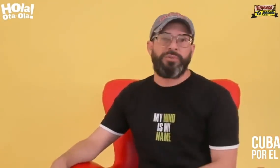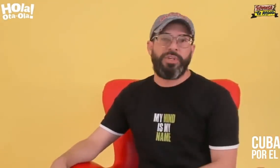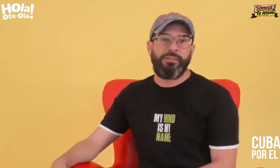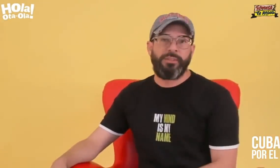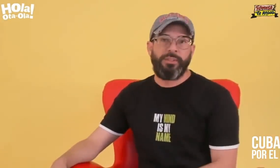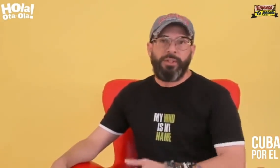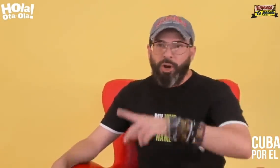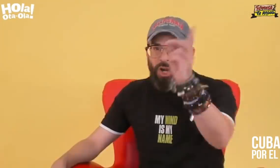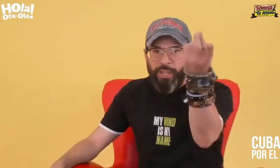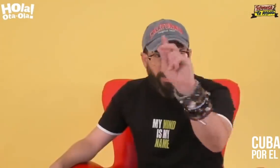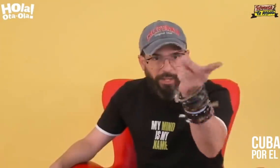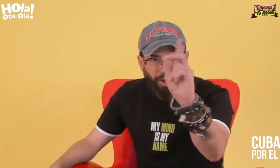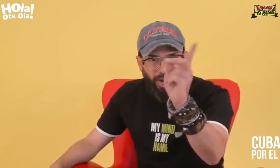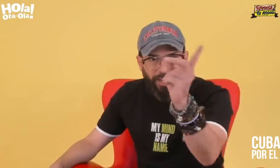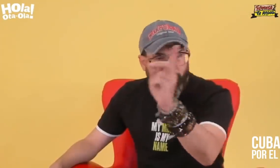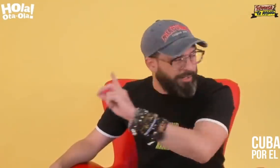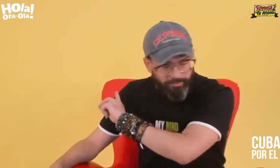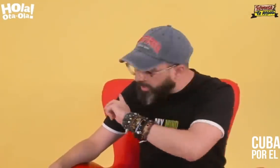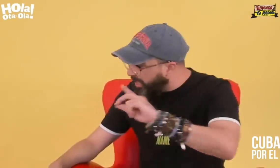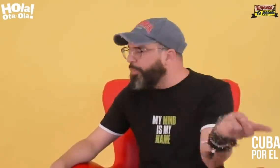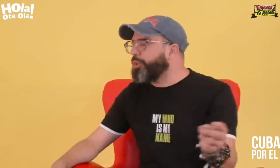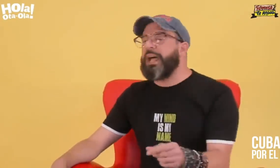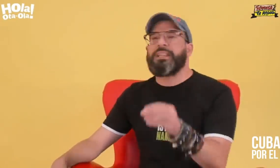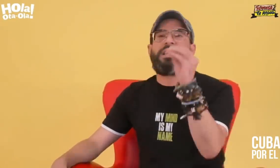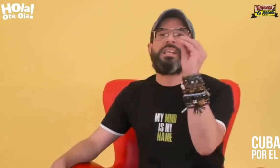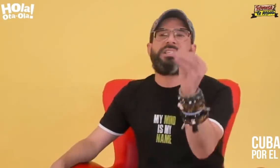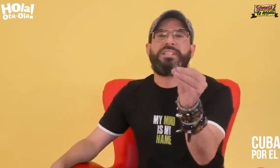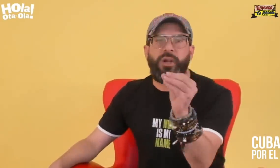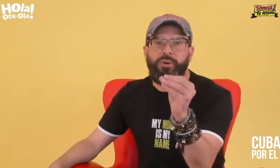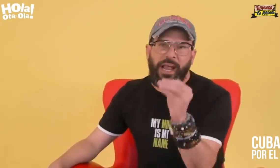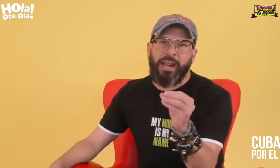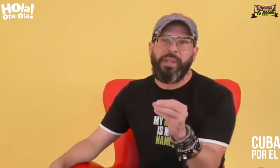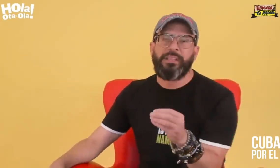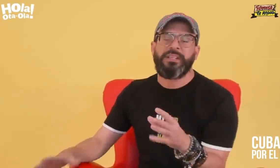vacuna rusa. Oye, oye, es importante, díselo claramente.